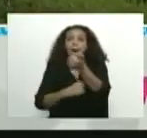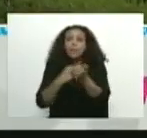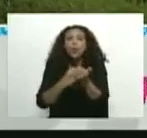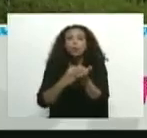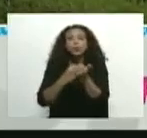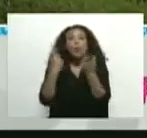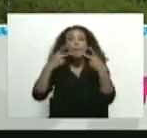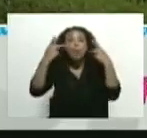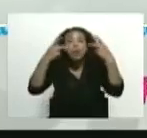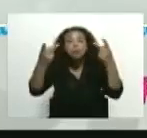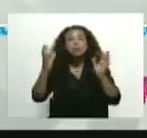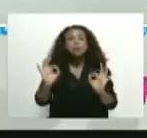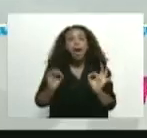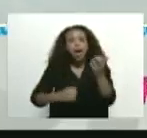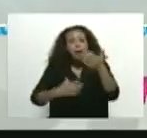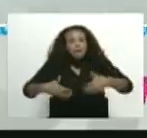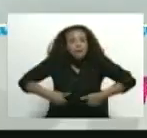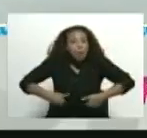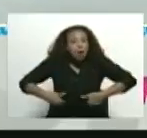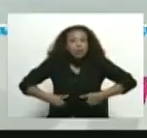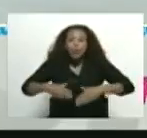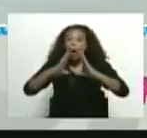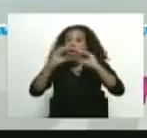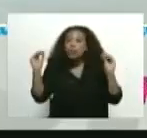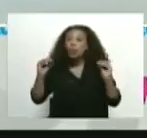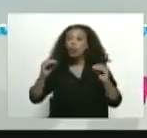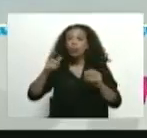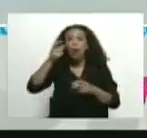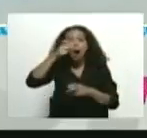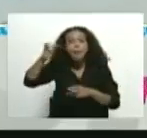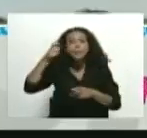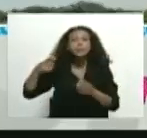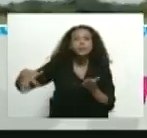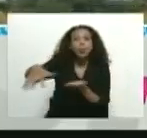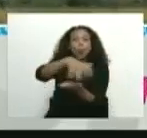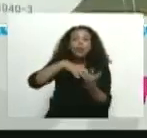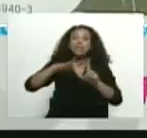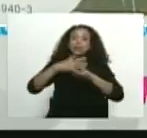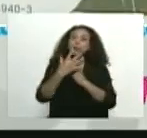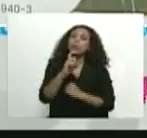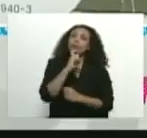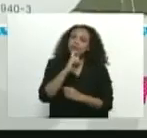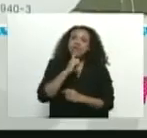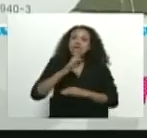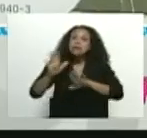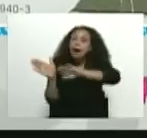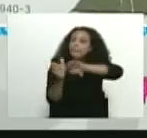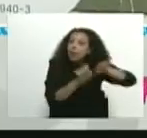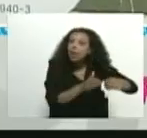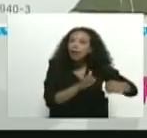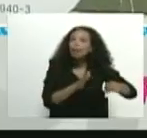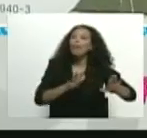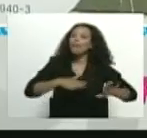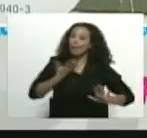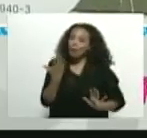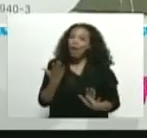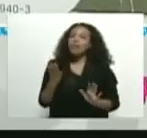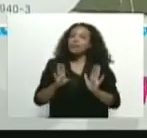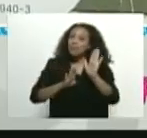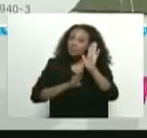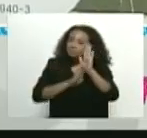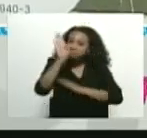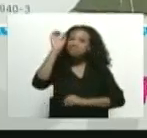y ese esfuerzo que hacen todas las fuerzas productivas por encima de todas las circunstancias. Hoy vamos en buena